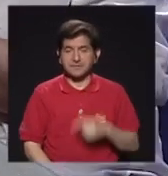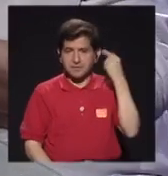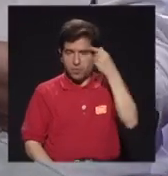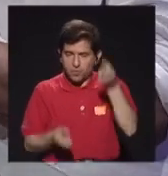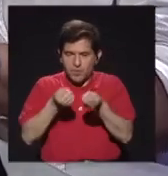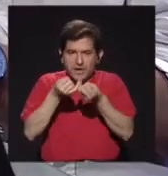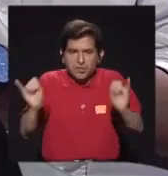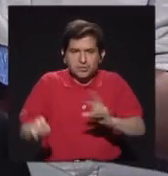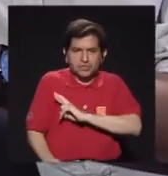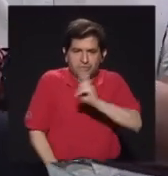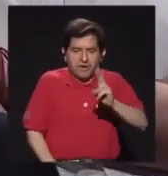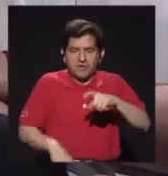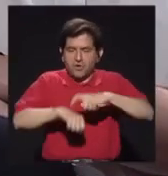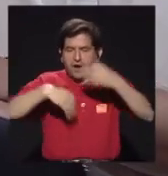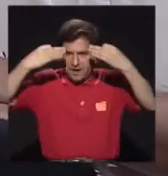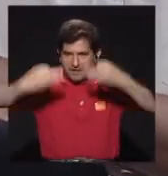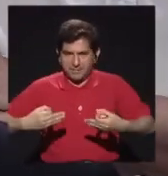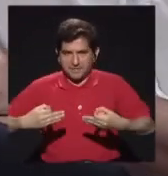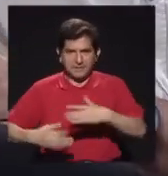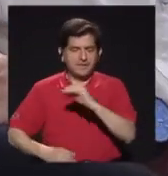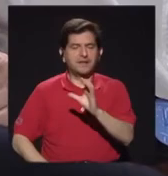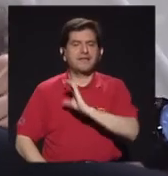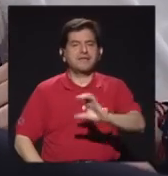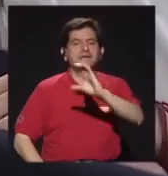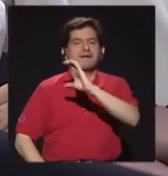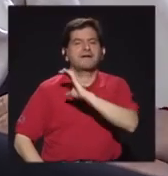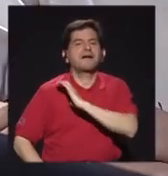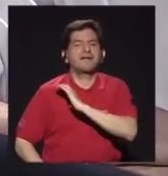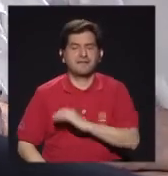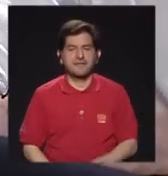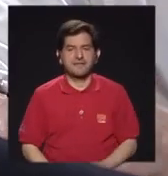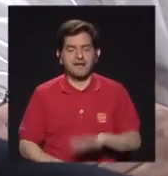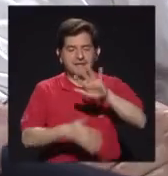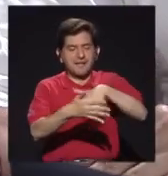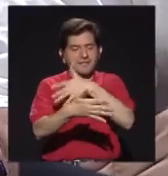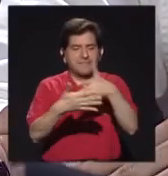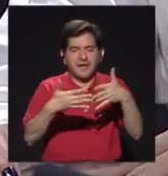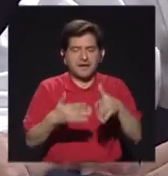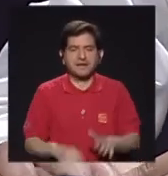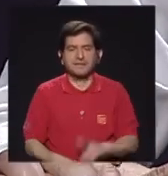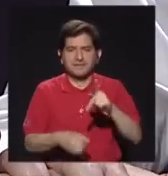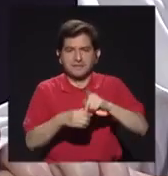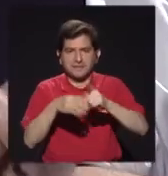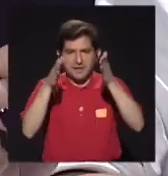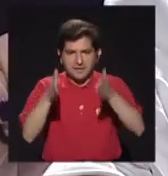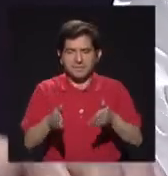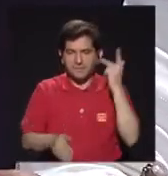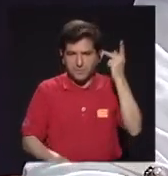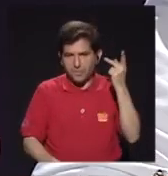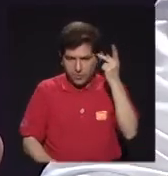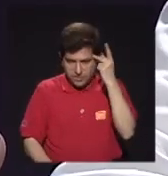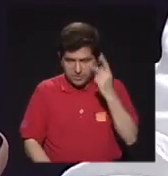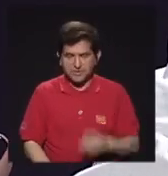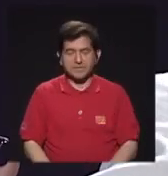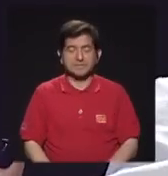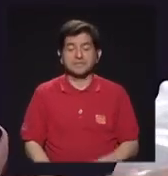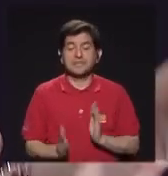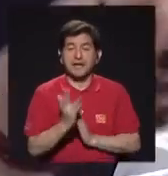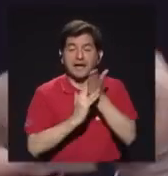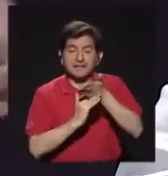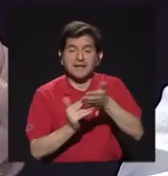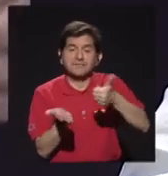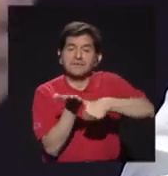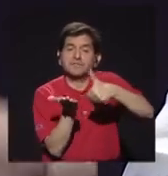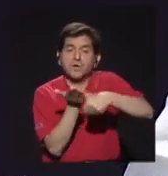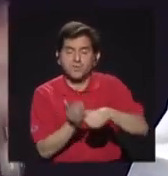a la hora de tomar decisiones respecto a la calidad de las agendas de los actores políticos que llegan por voluntad popular nada